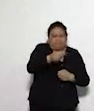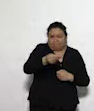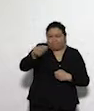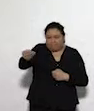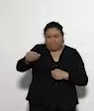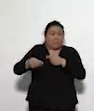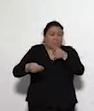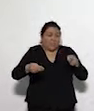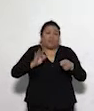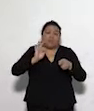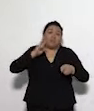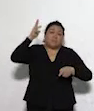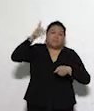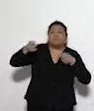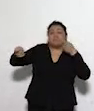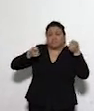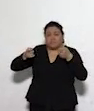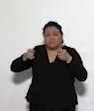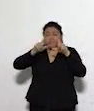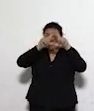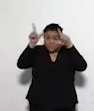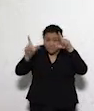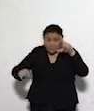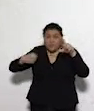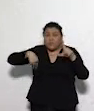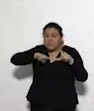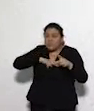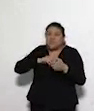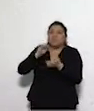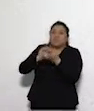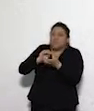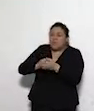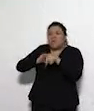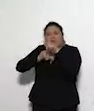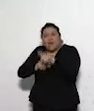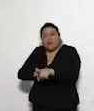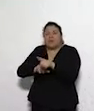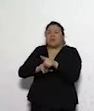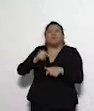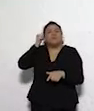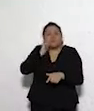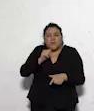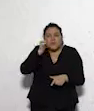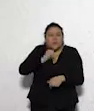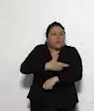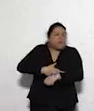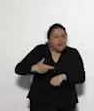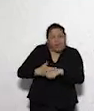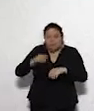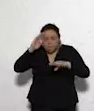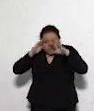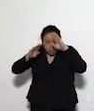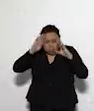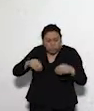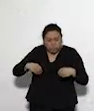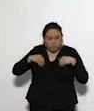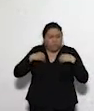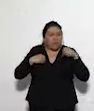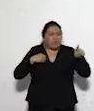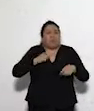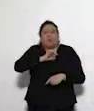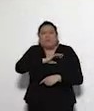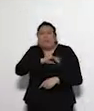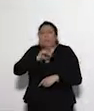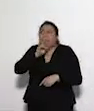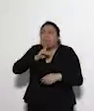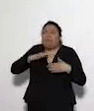años. Los habitantes de este país no podemos seguir sujetando nuestro destino y planes de desarrollo y vida al miedo,